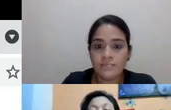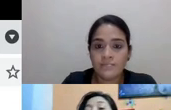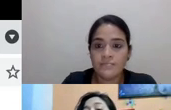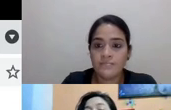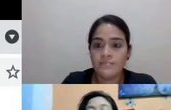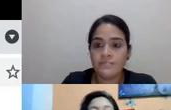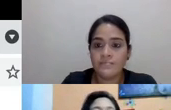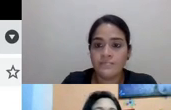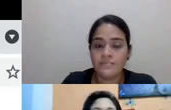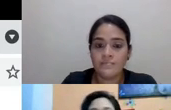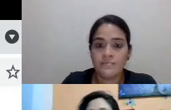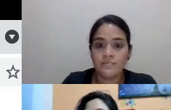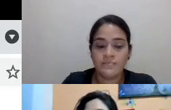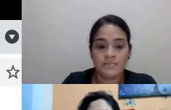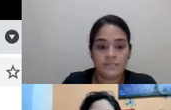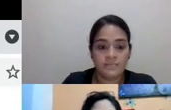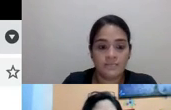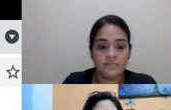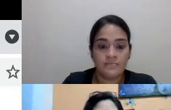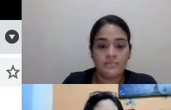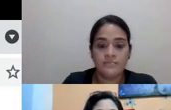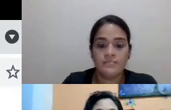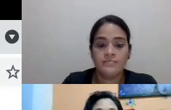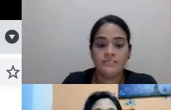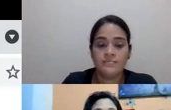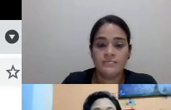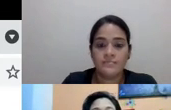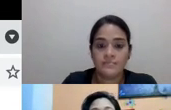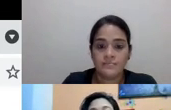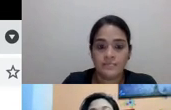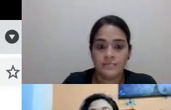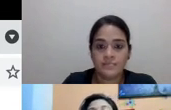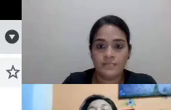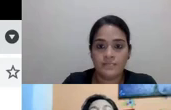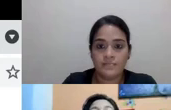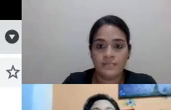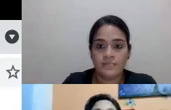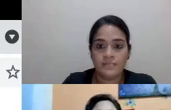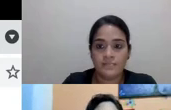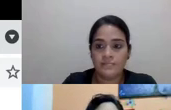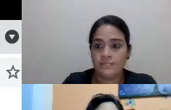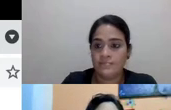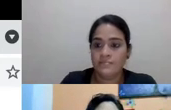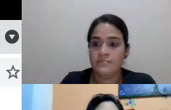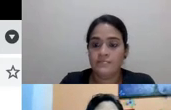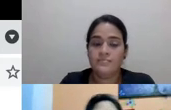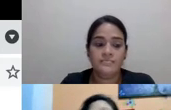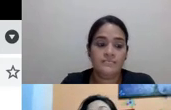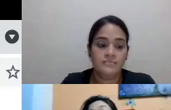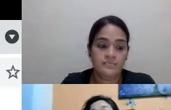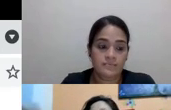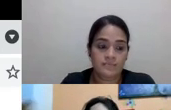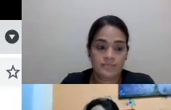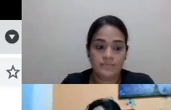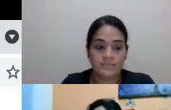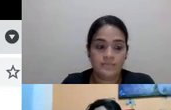No hay un límite, por si acaso, de preguntas. Ustedes pueden hacer un banco así sea de 100 preguntas y las